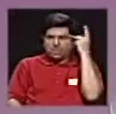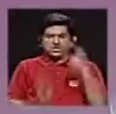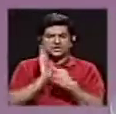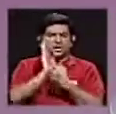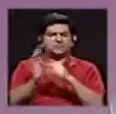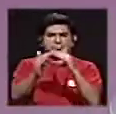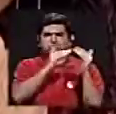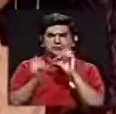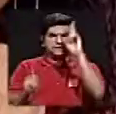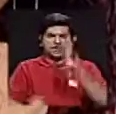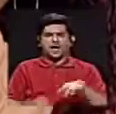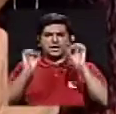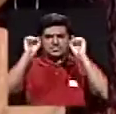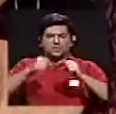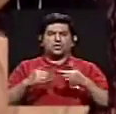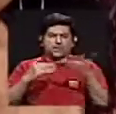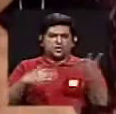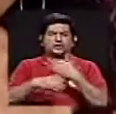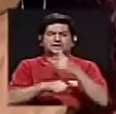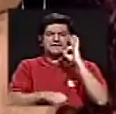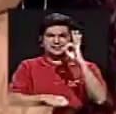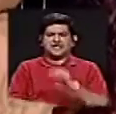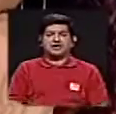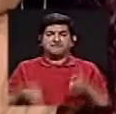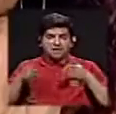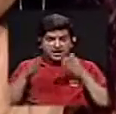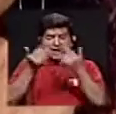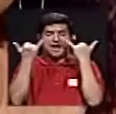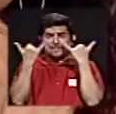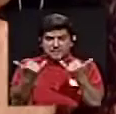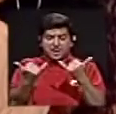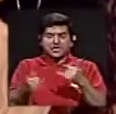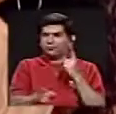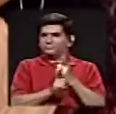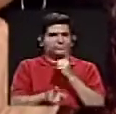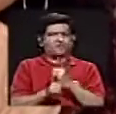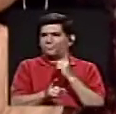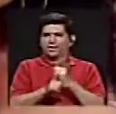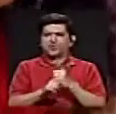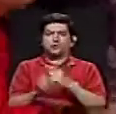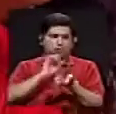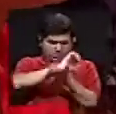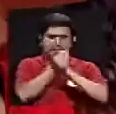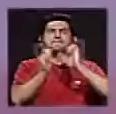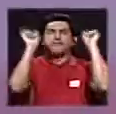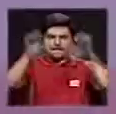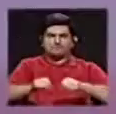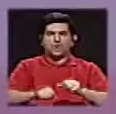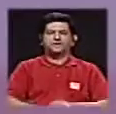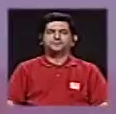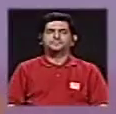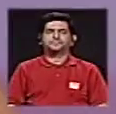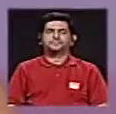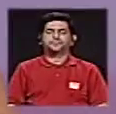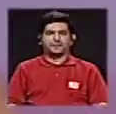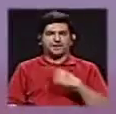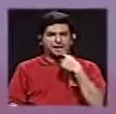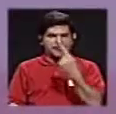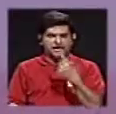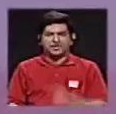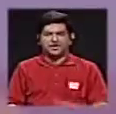el pueblo de costa rica que las cosas se pueden hacer bien y que el rumbo por el que vamos actualmente no es el correcto y que se puede cambiar en el a acción